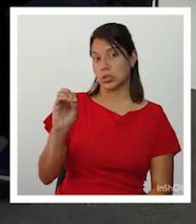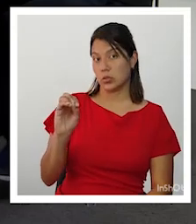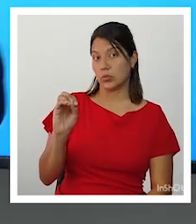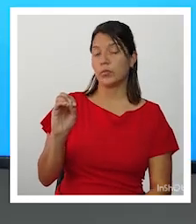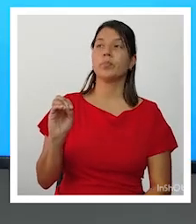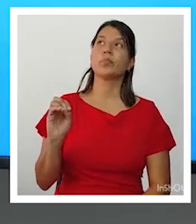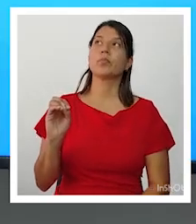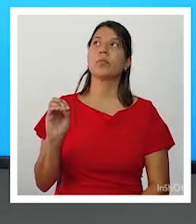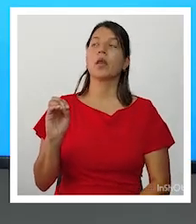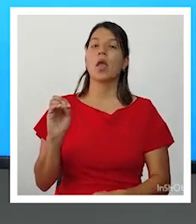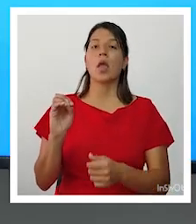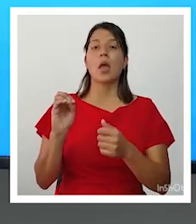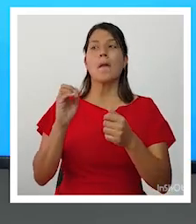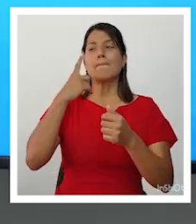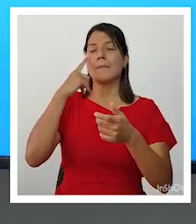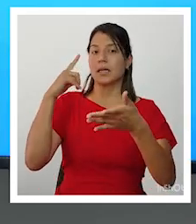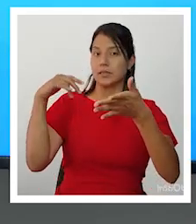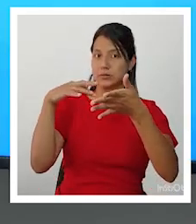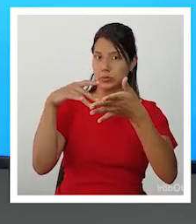en el caso del estudio,